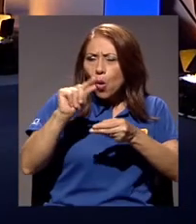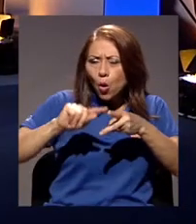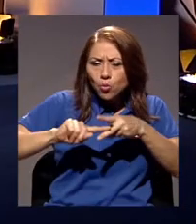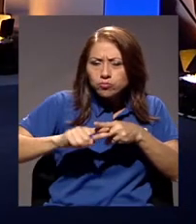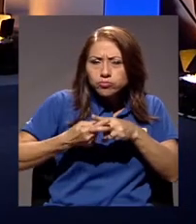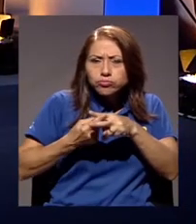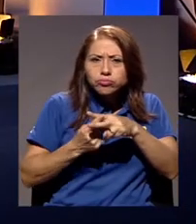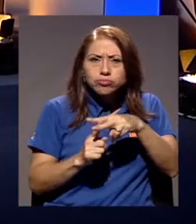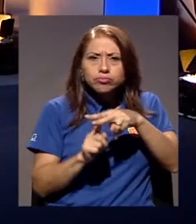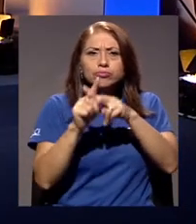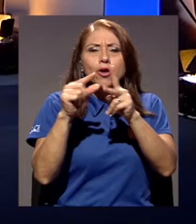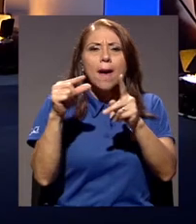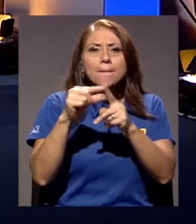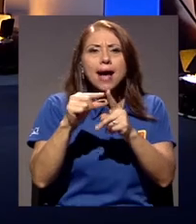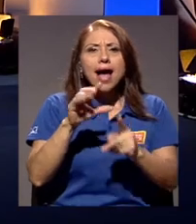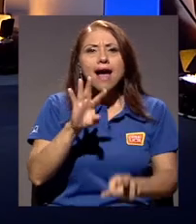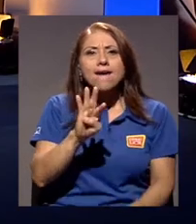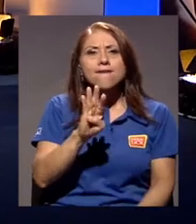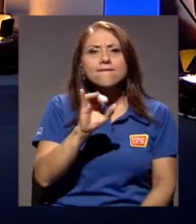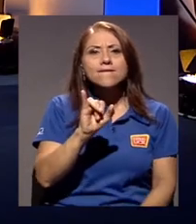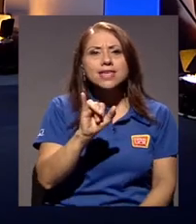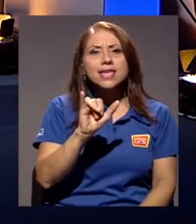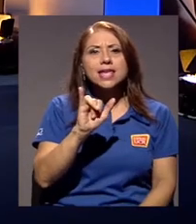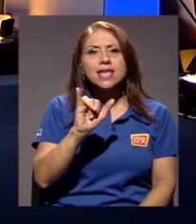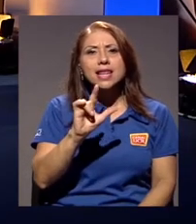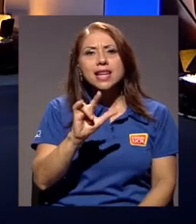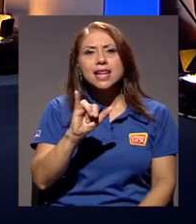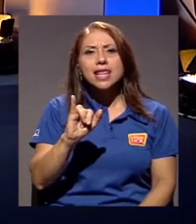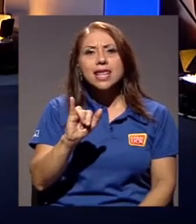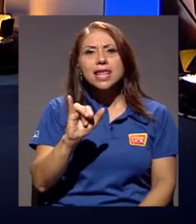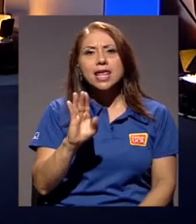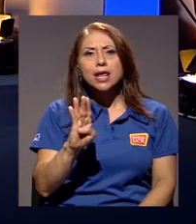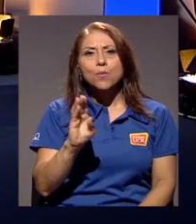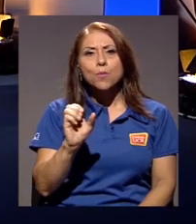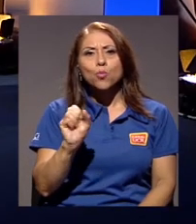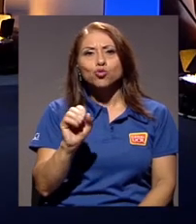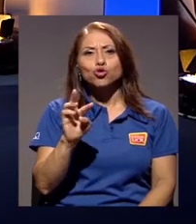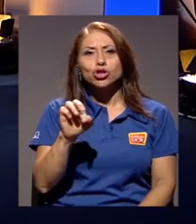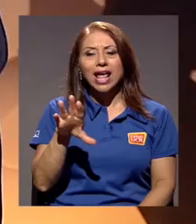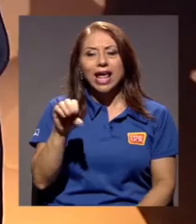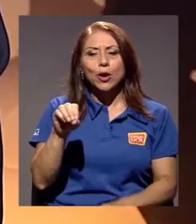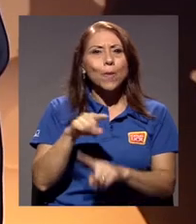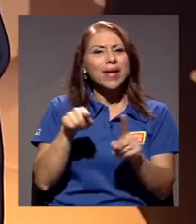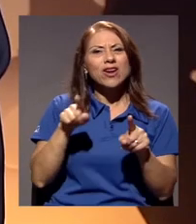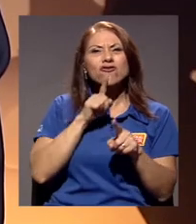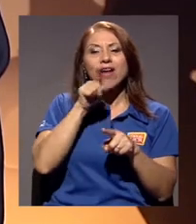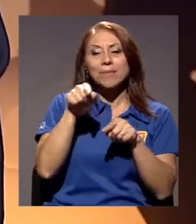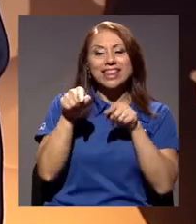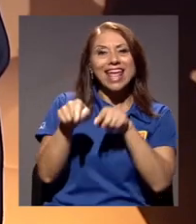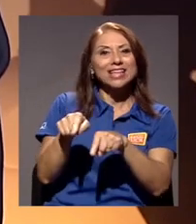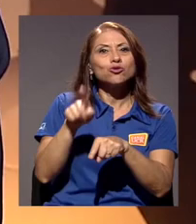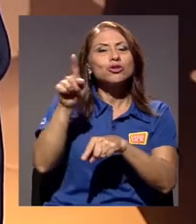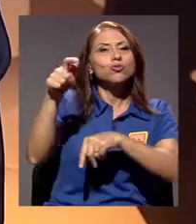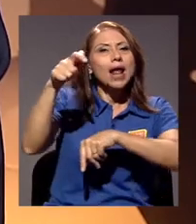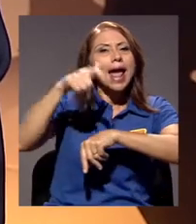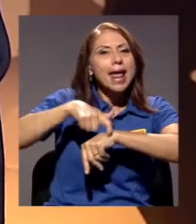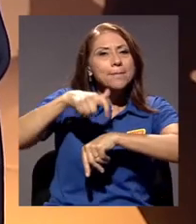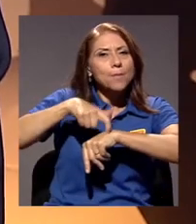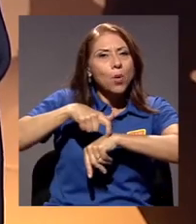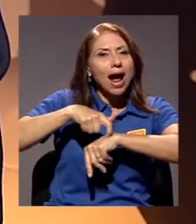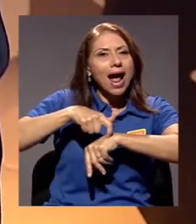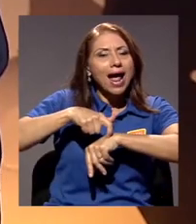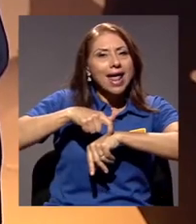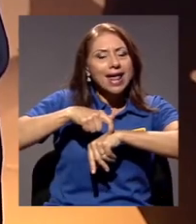filibustero pero lo importante que estaremos es toda una época en el proceso de